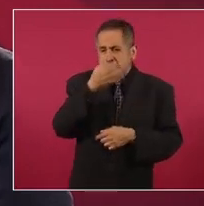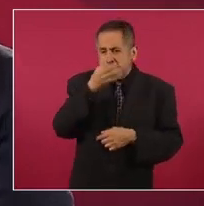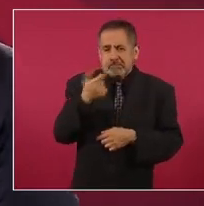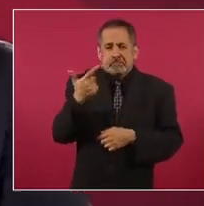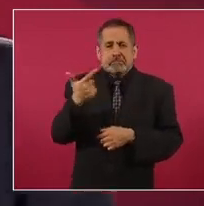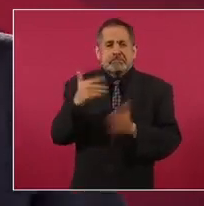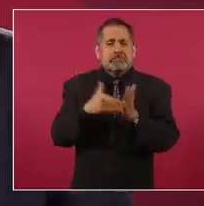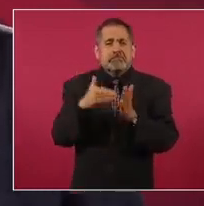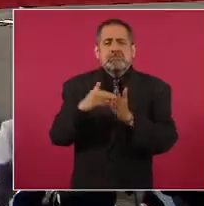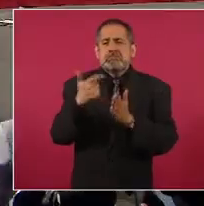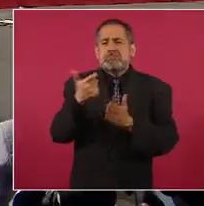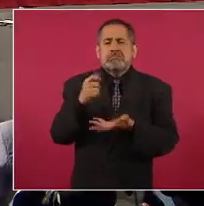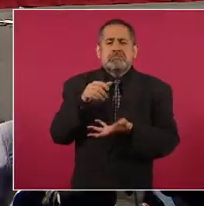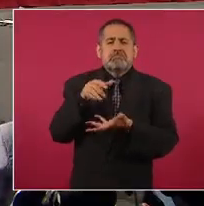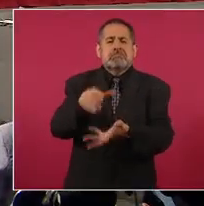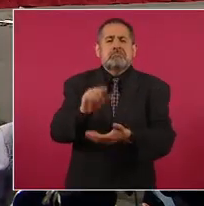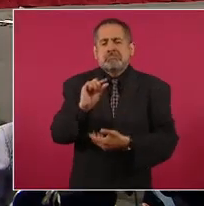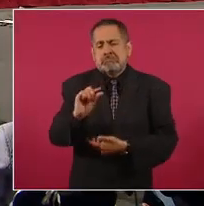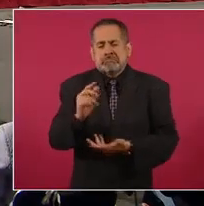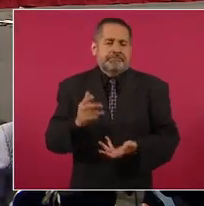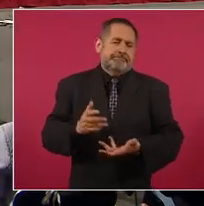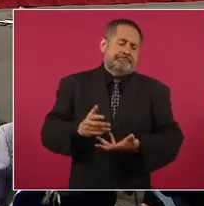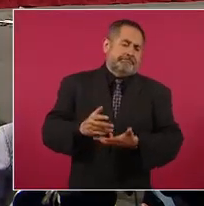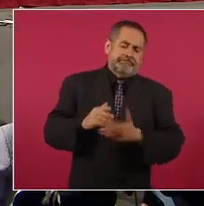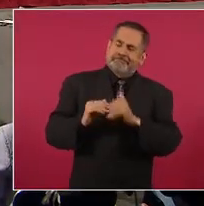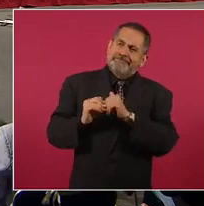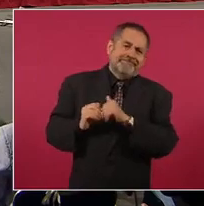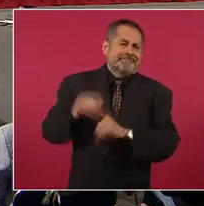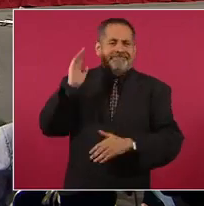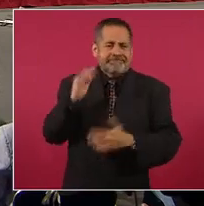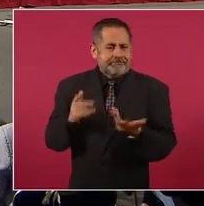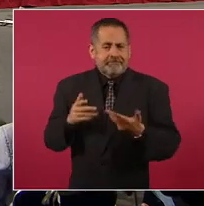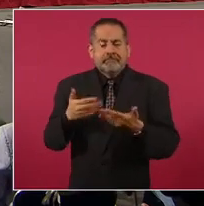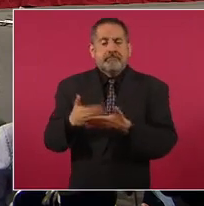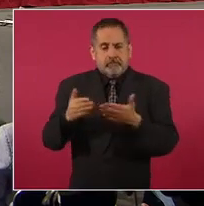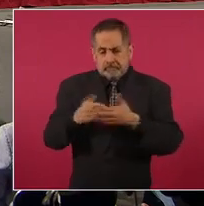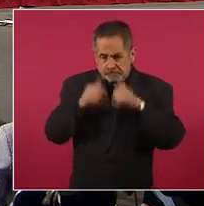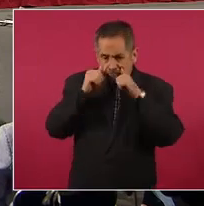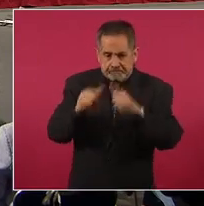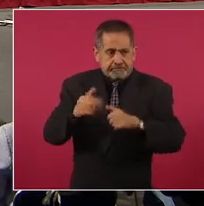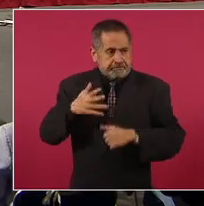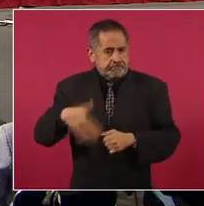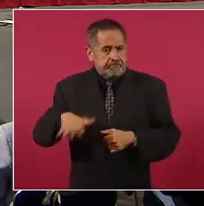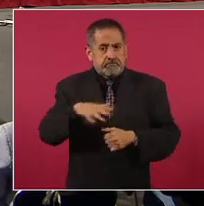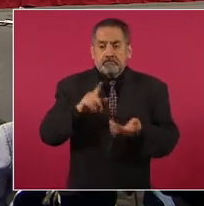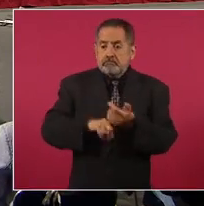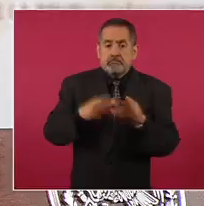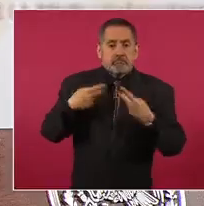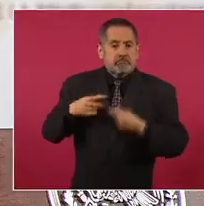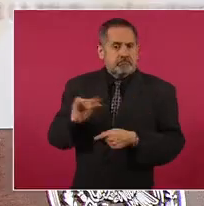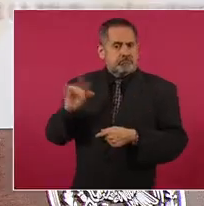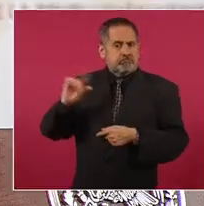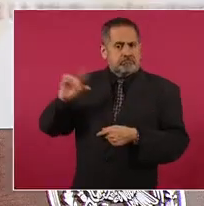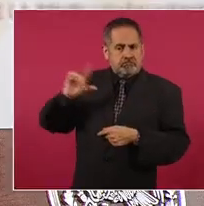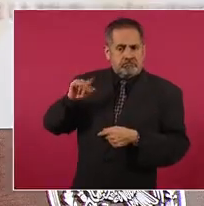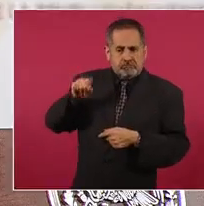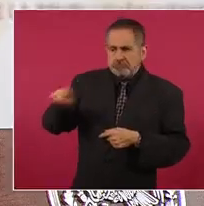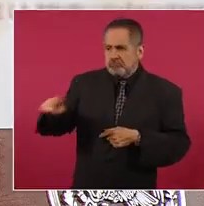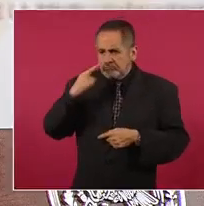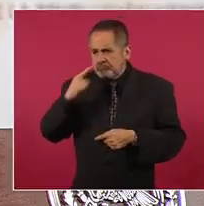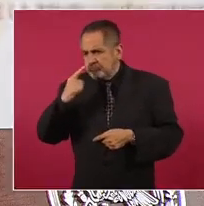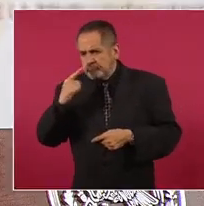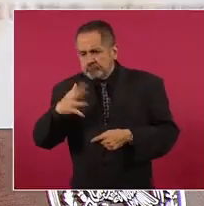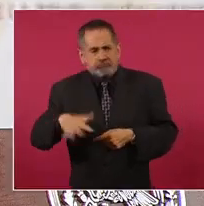de pesos. Y junto con ello hay un aumento muy significativo de personal calificado para la búsqueda y las